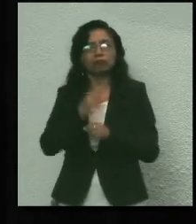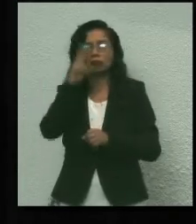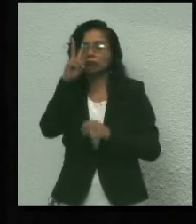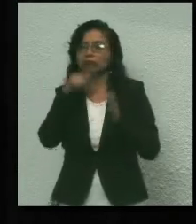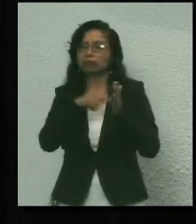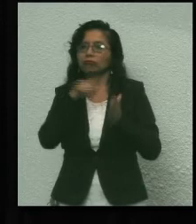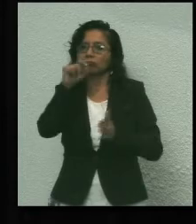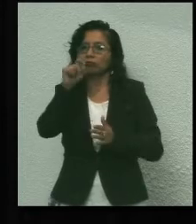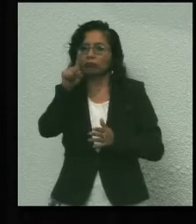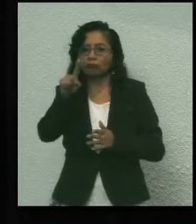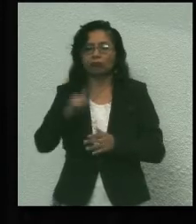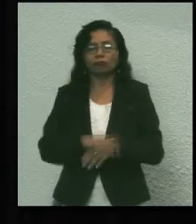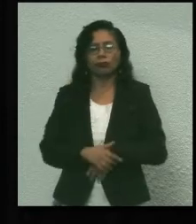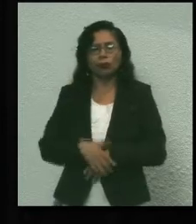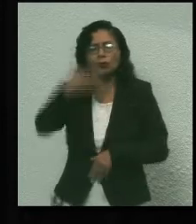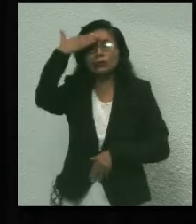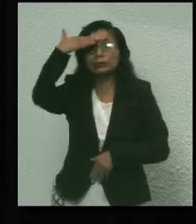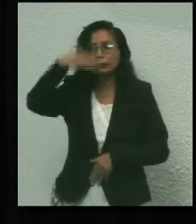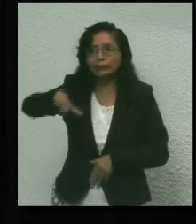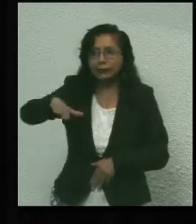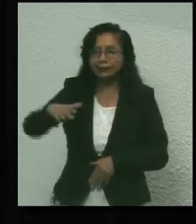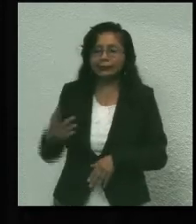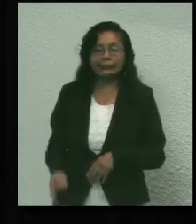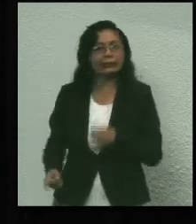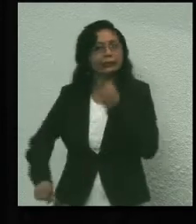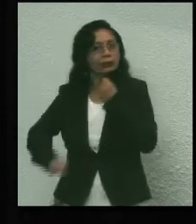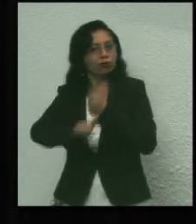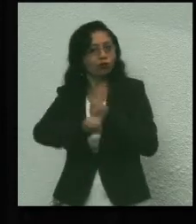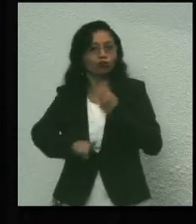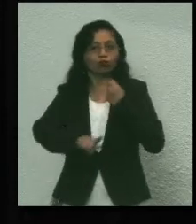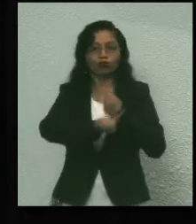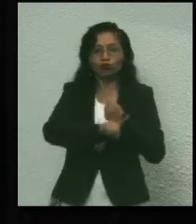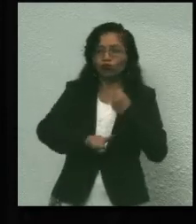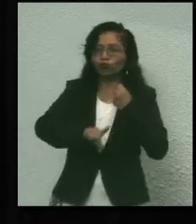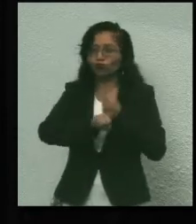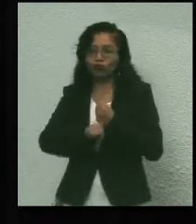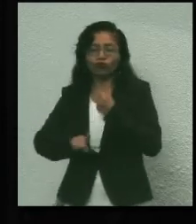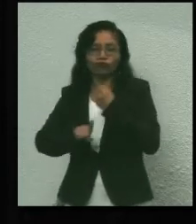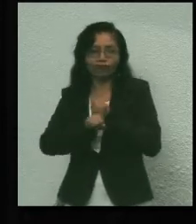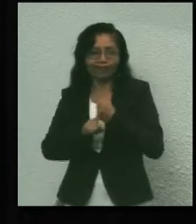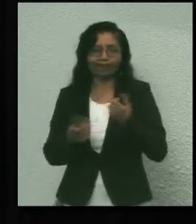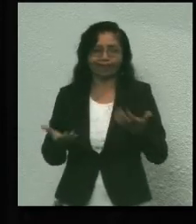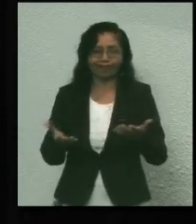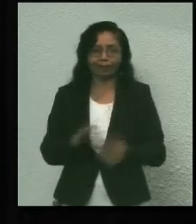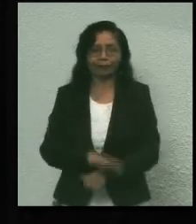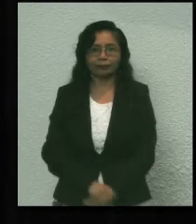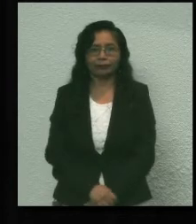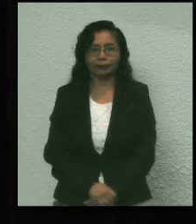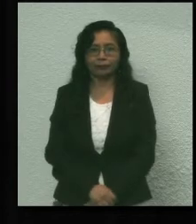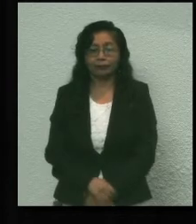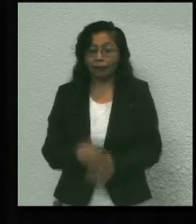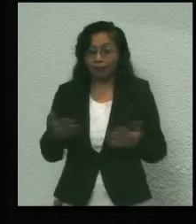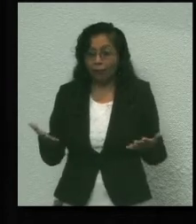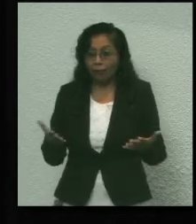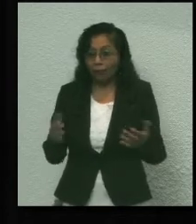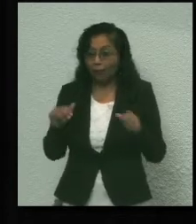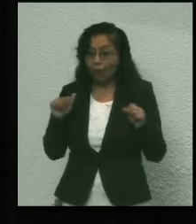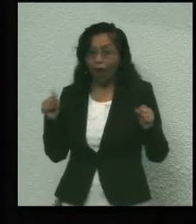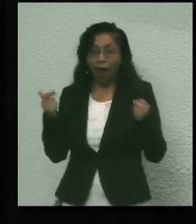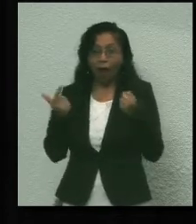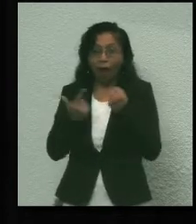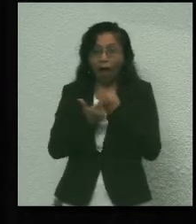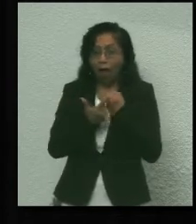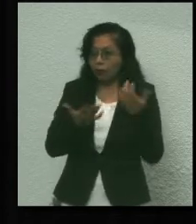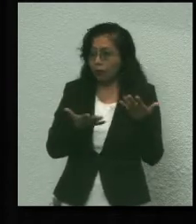Sabemos que hemos estado viviendo un conflicto constante. Si algo sucede es culpa